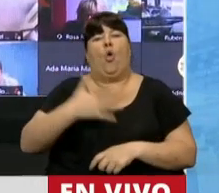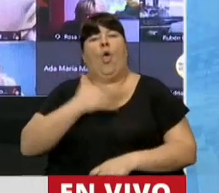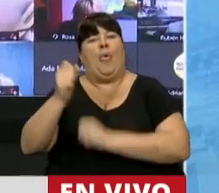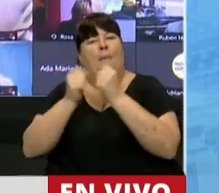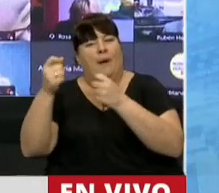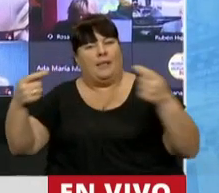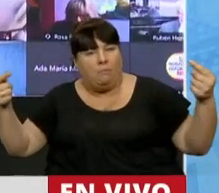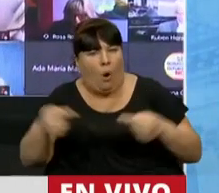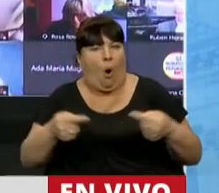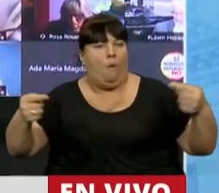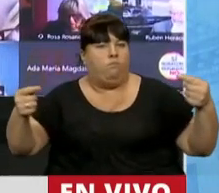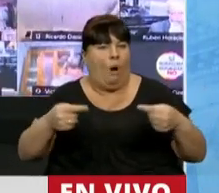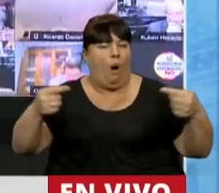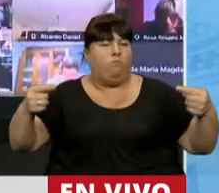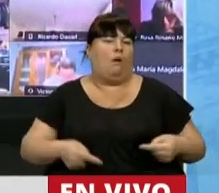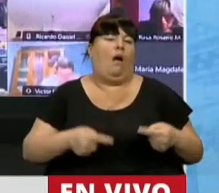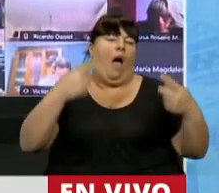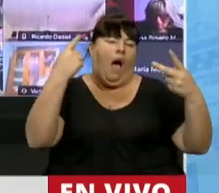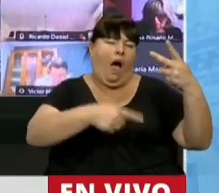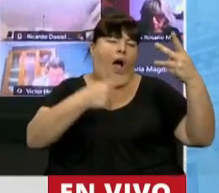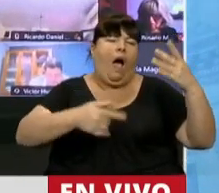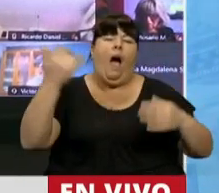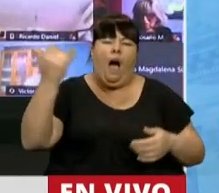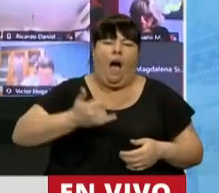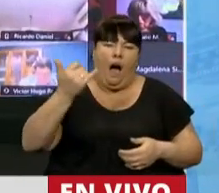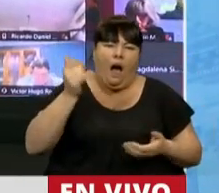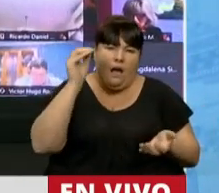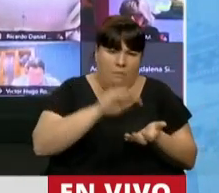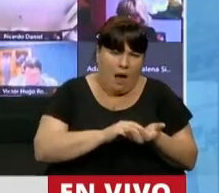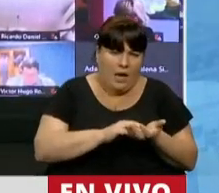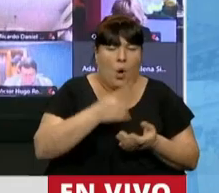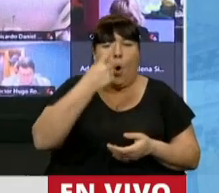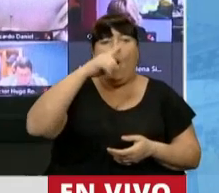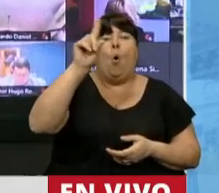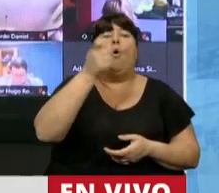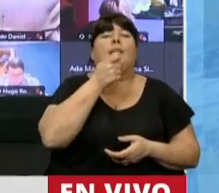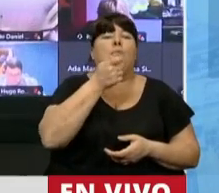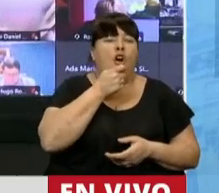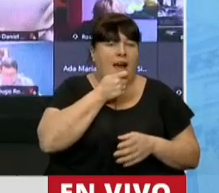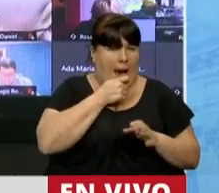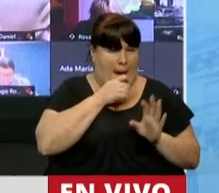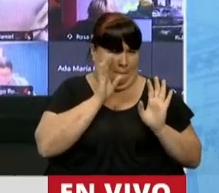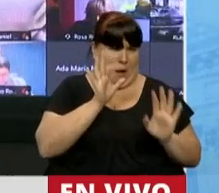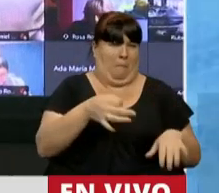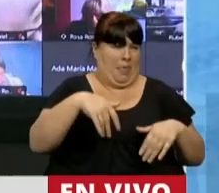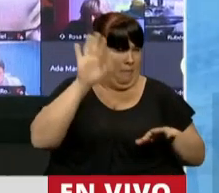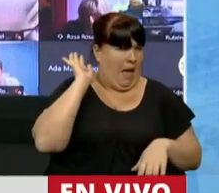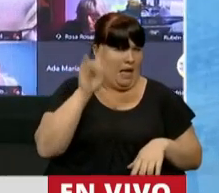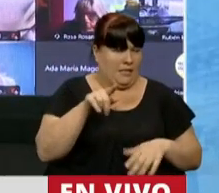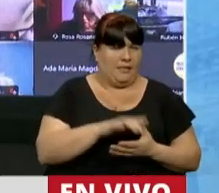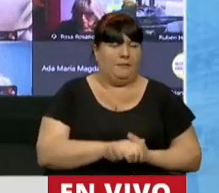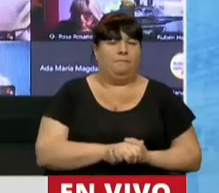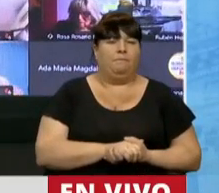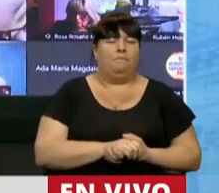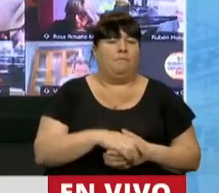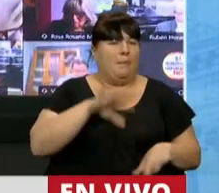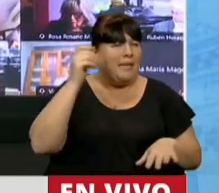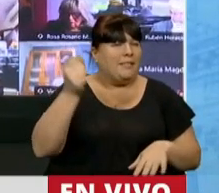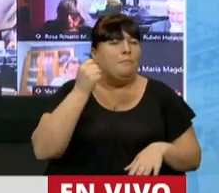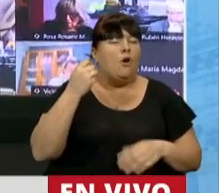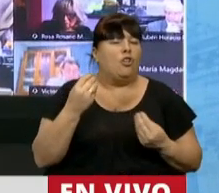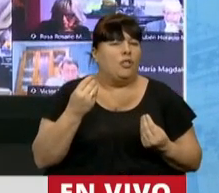opositores, enfrentar ricos contra pobres, enfrentando gobernadores contra gobernadores,